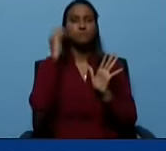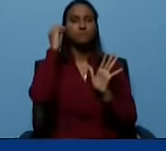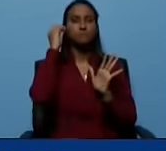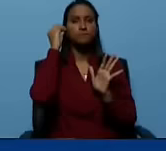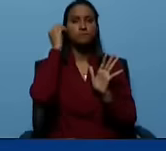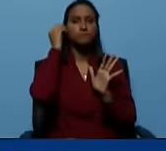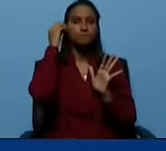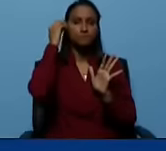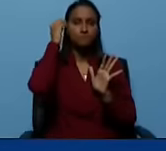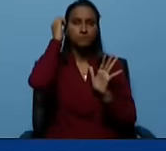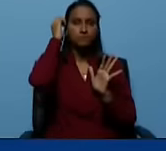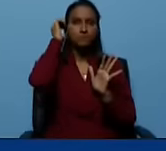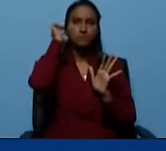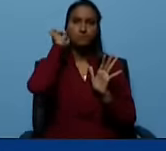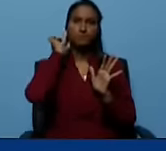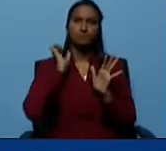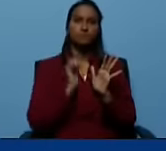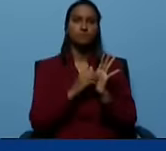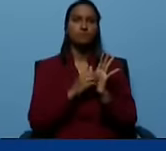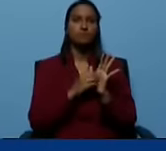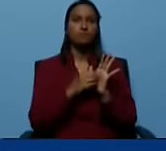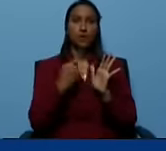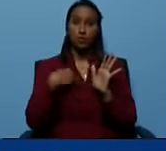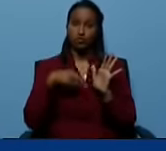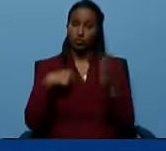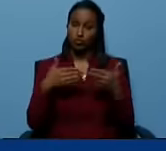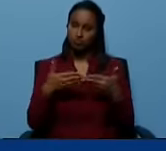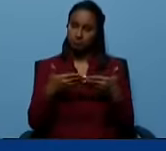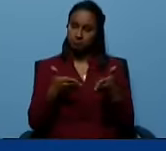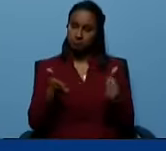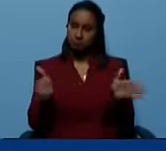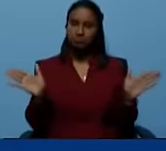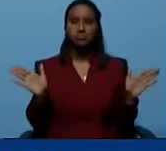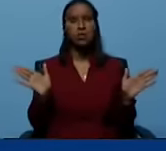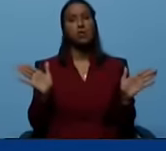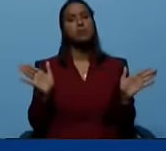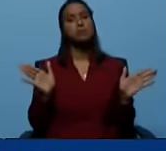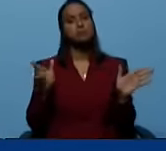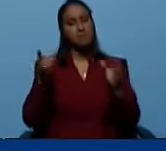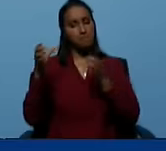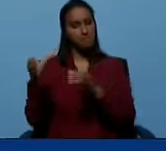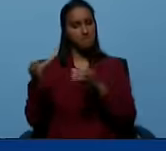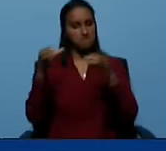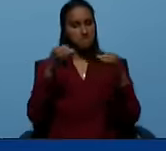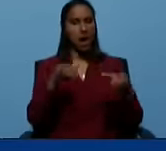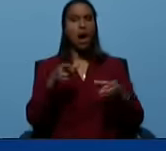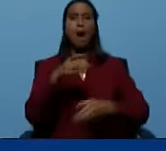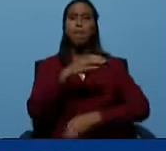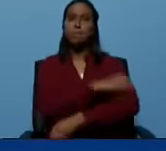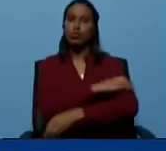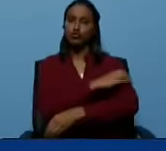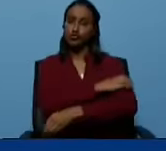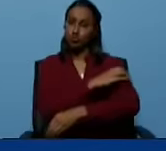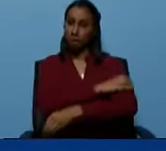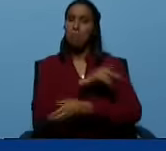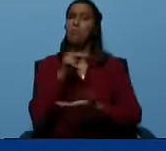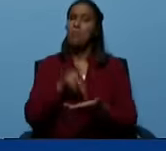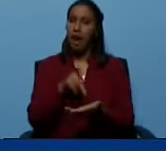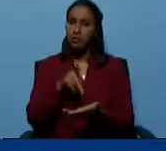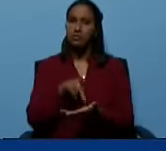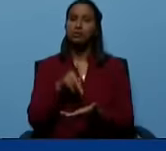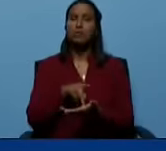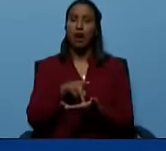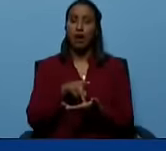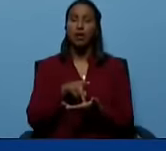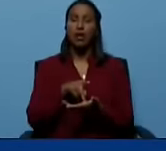Nosotros le abrimos la puerta a esta oposición de derecha para que participara luego de sabotear las elecciones y luego de tratar de